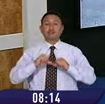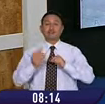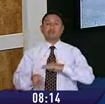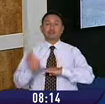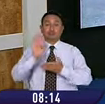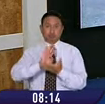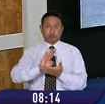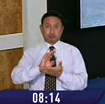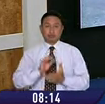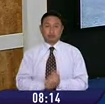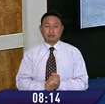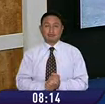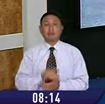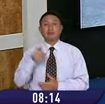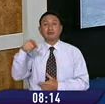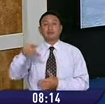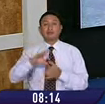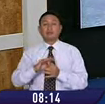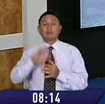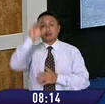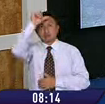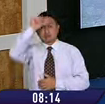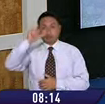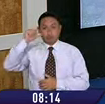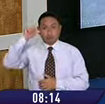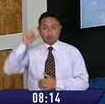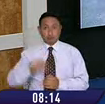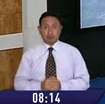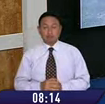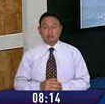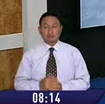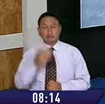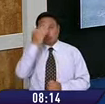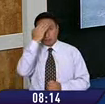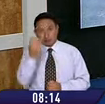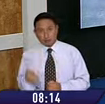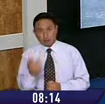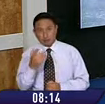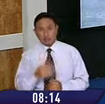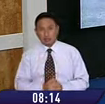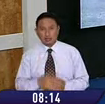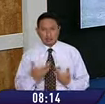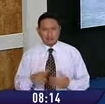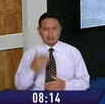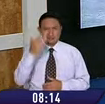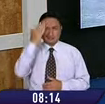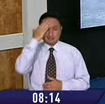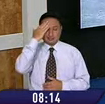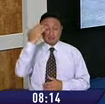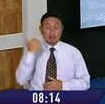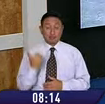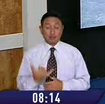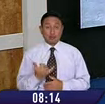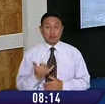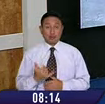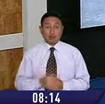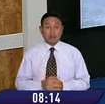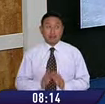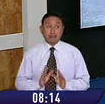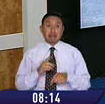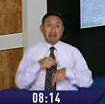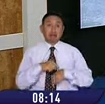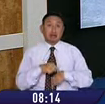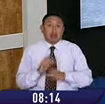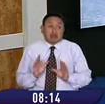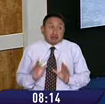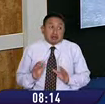la legislatura. Ahí está Adriana Rojas. Adriana, buenos días. Sabemos ya que hoy día, no sé a qué hora, pero hoy